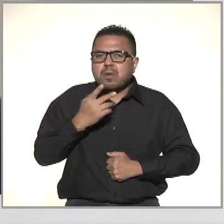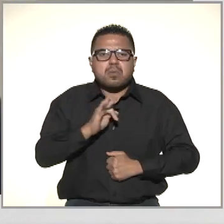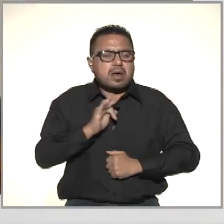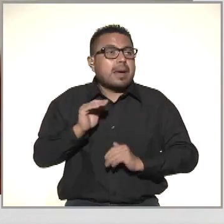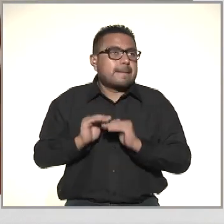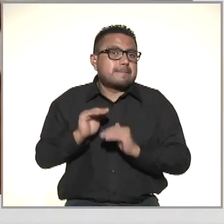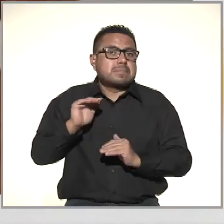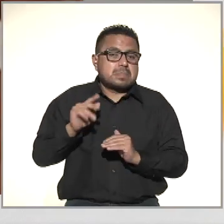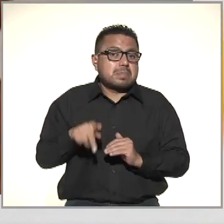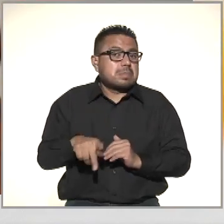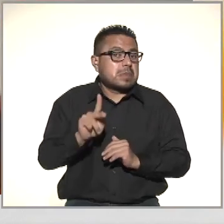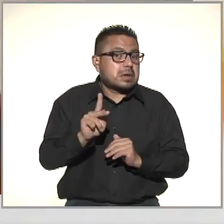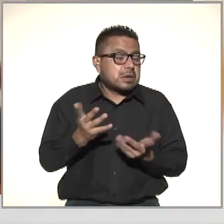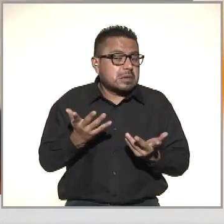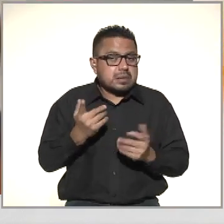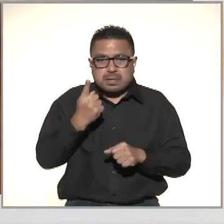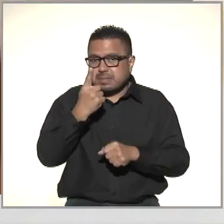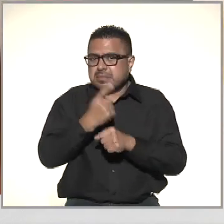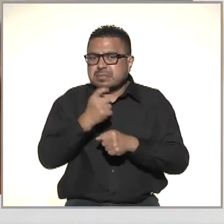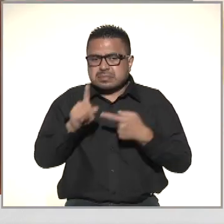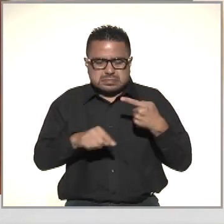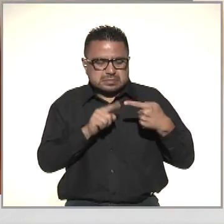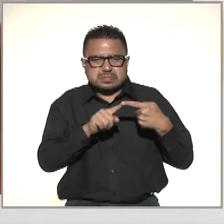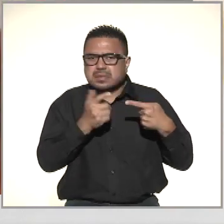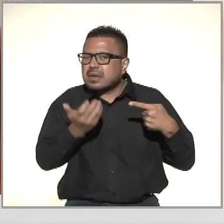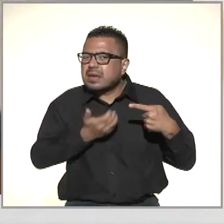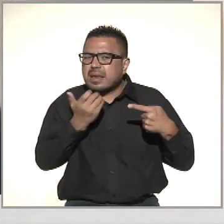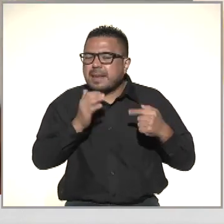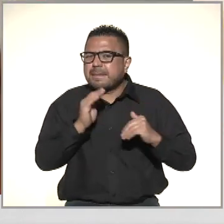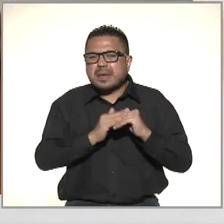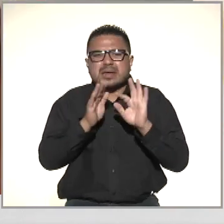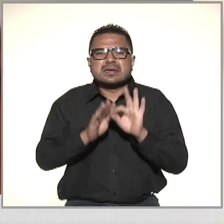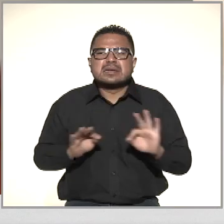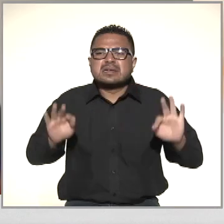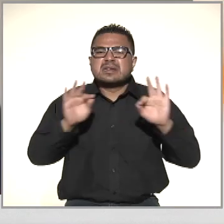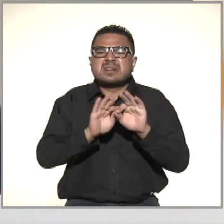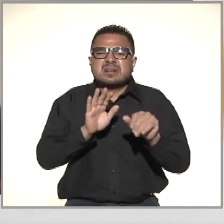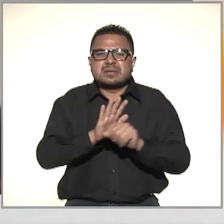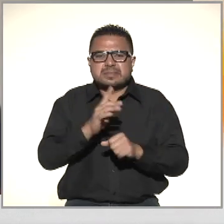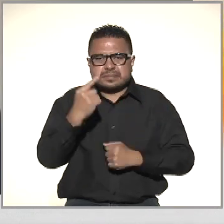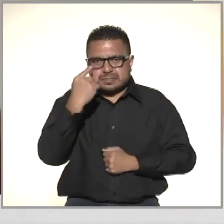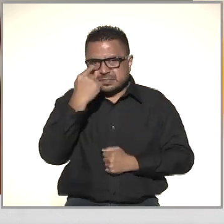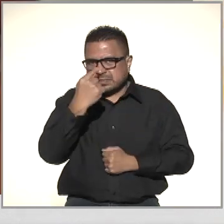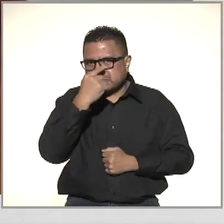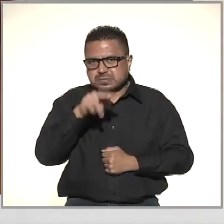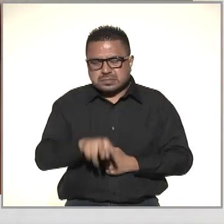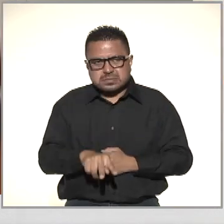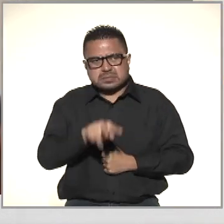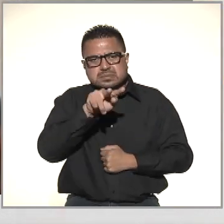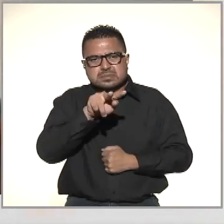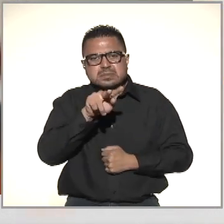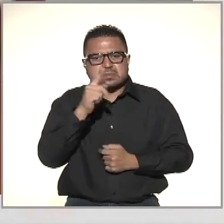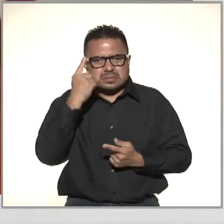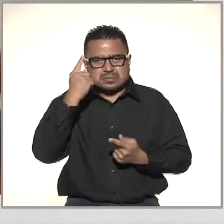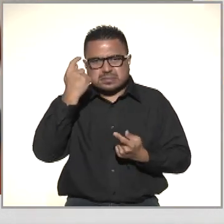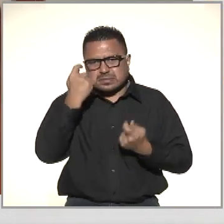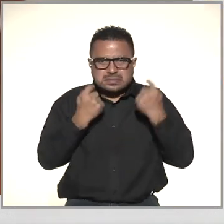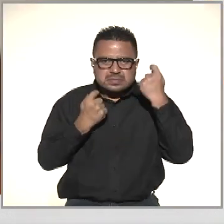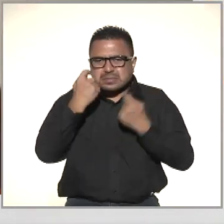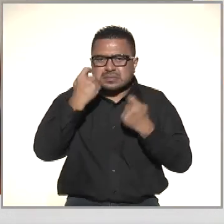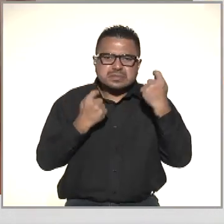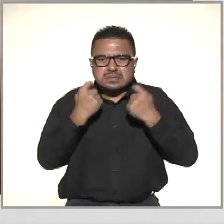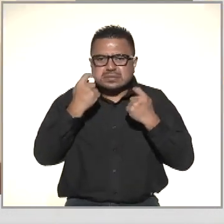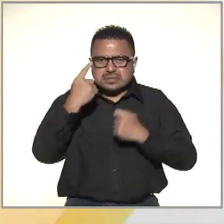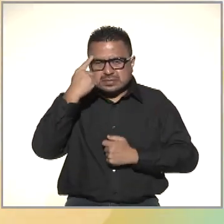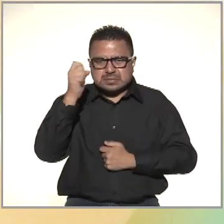más, pero el primero, y que suele ser el más importante, es la mirada, la expresión facial y los movimientos de